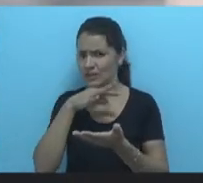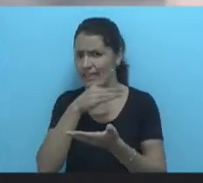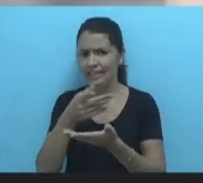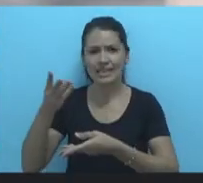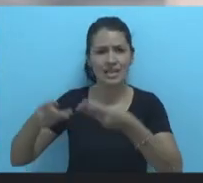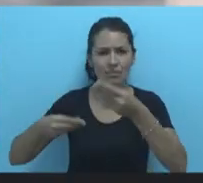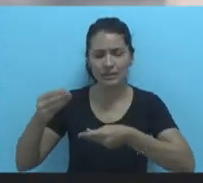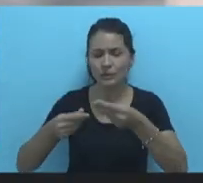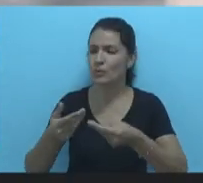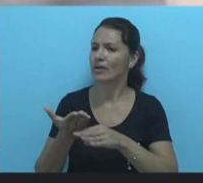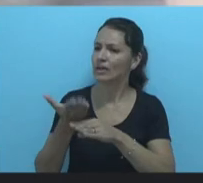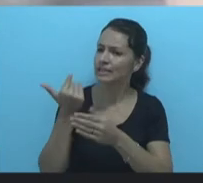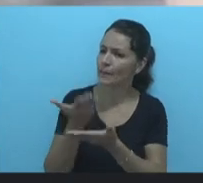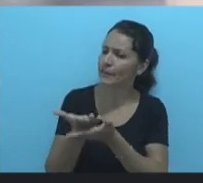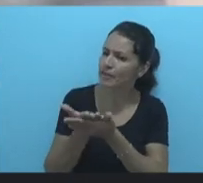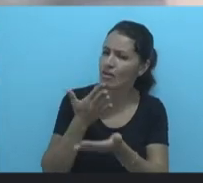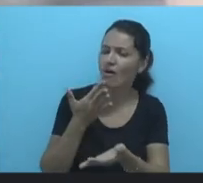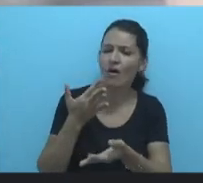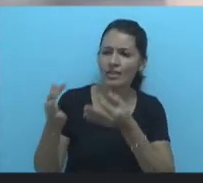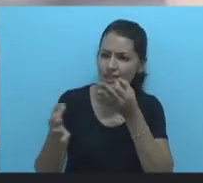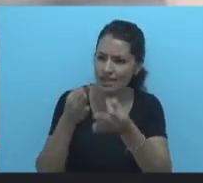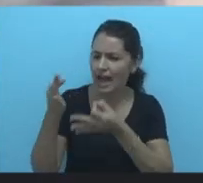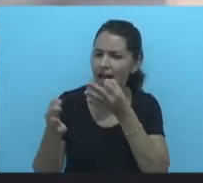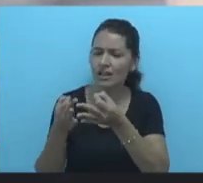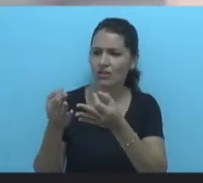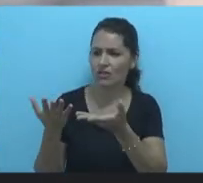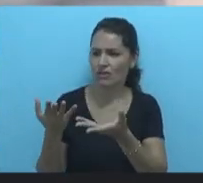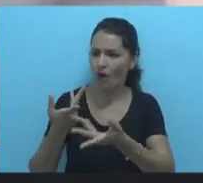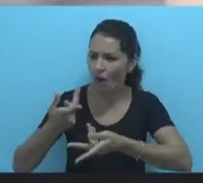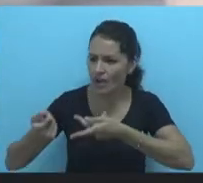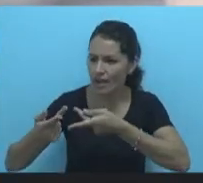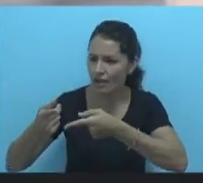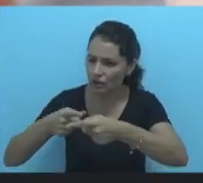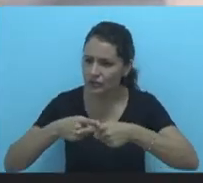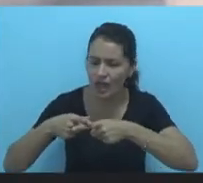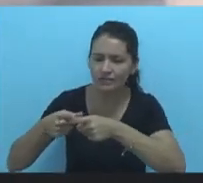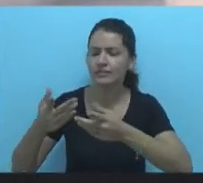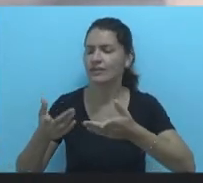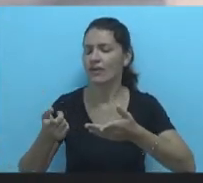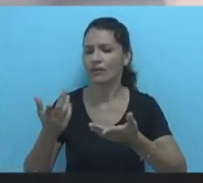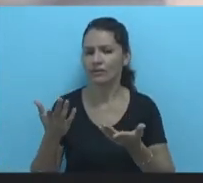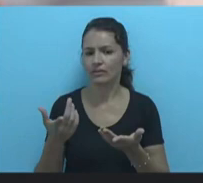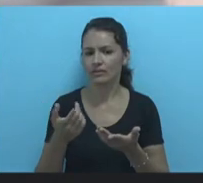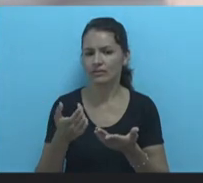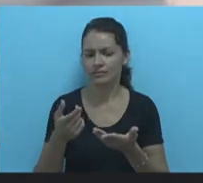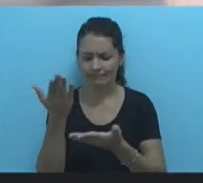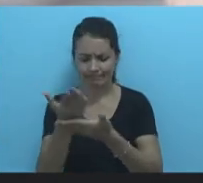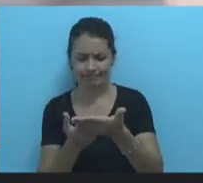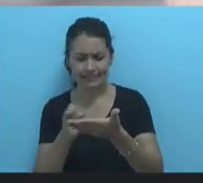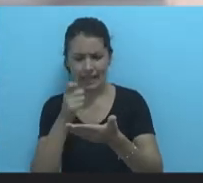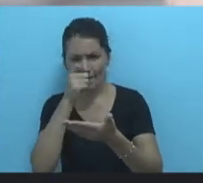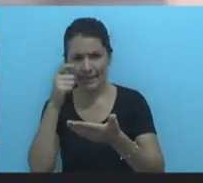planteó una negociación con las áreas de economía de la Nación para que eso no sea un dibujo. Entonces, si ponían 27 mil millones para acá